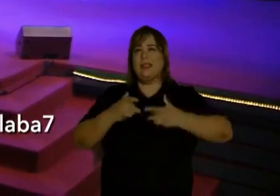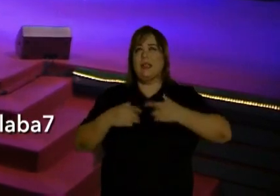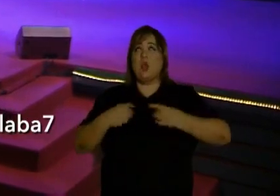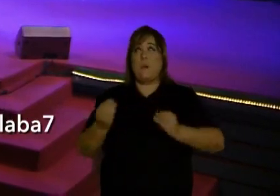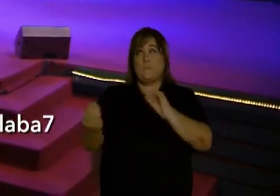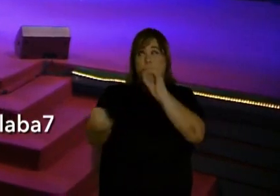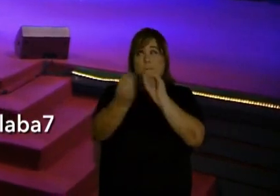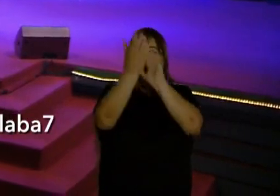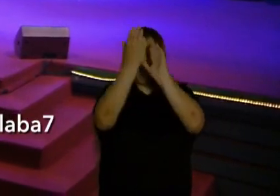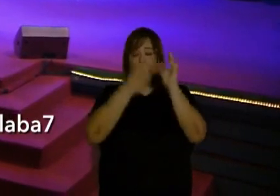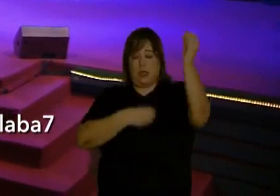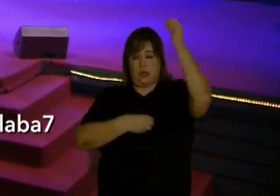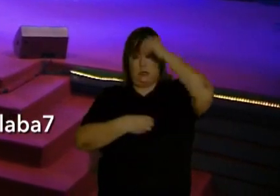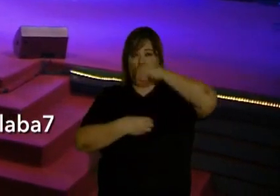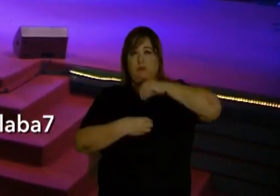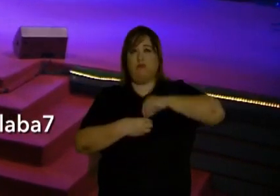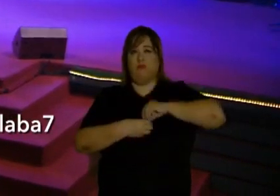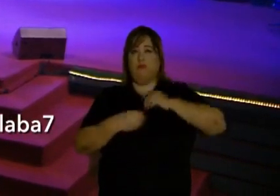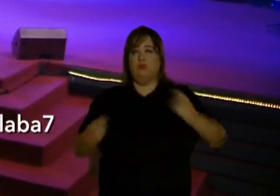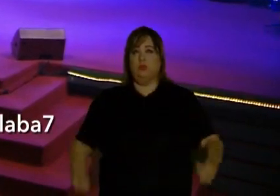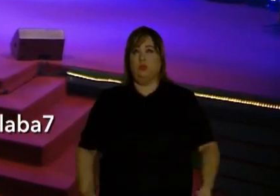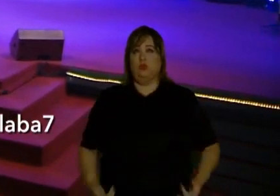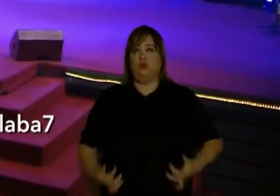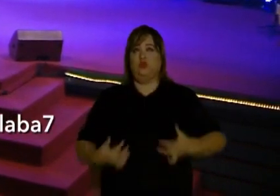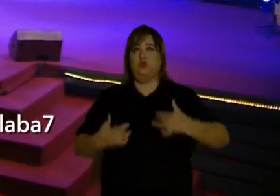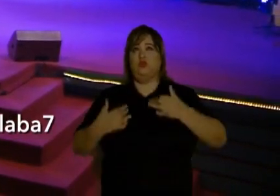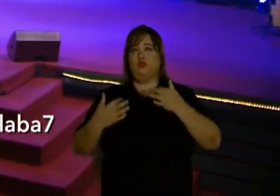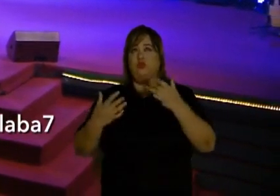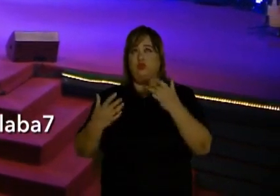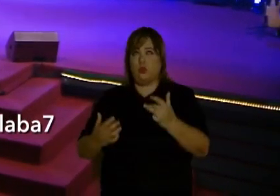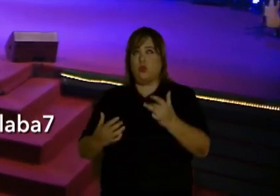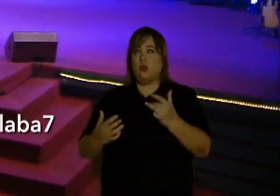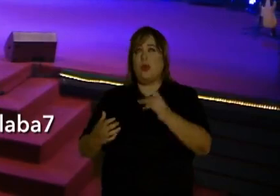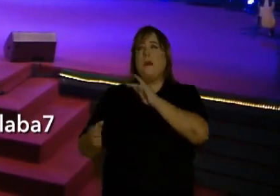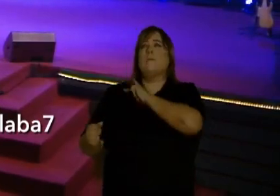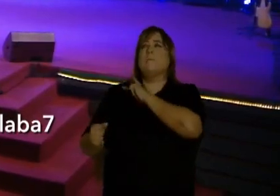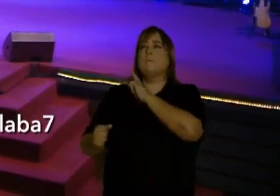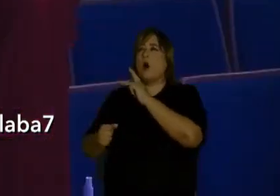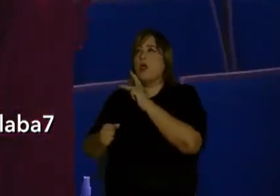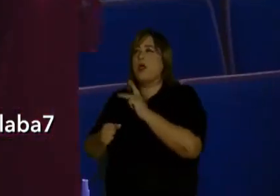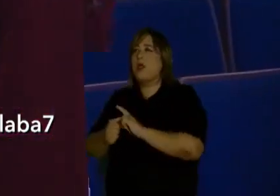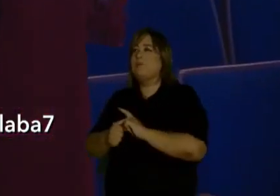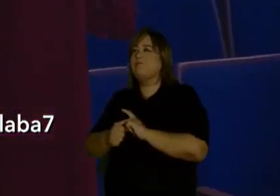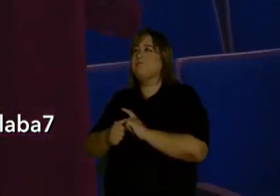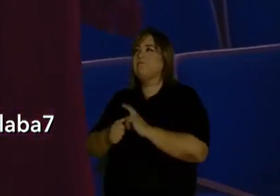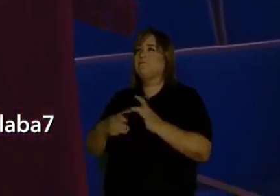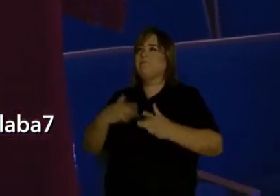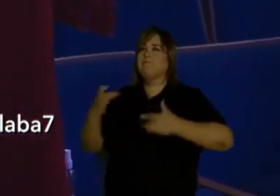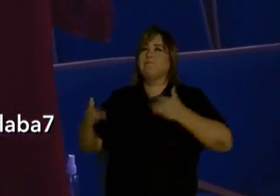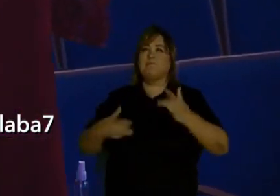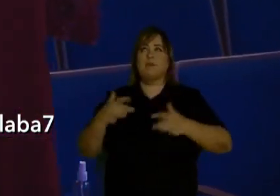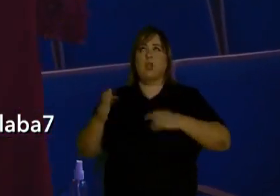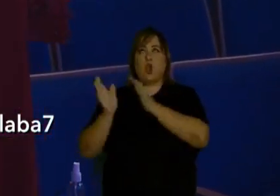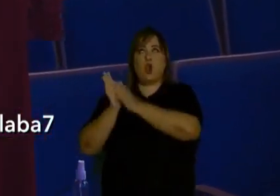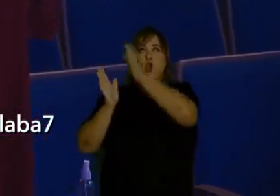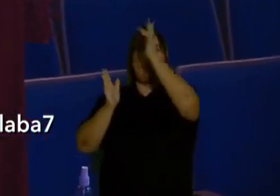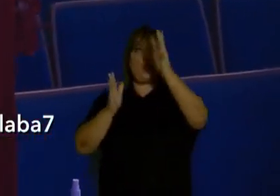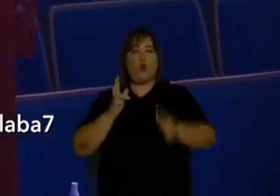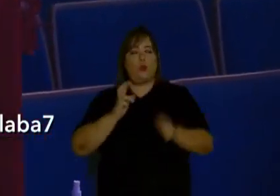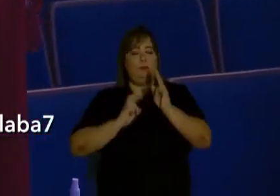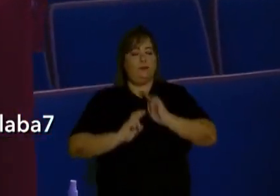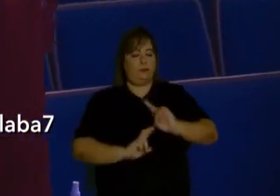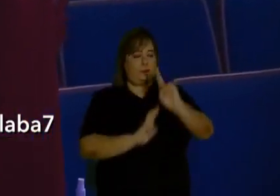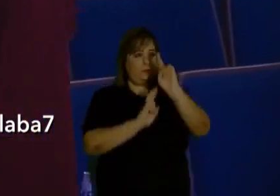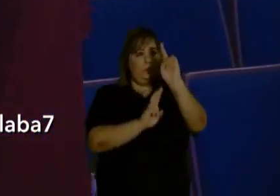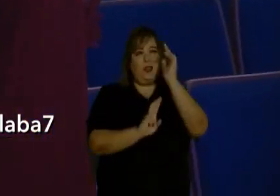presencia. Podemos sentir, Señor amado, un poder tangible en este lugar. Oh, Señor, y te damos gloria y honra, Señor, por